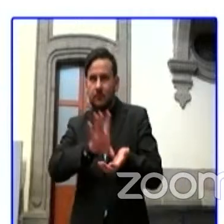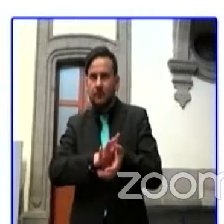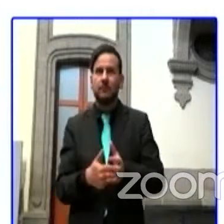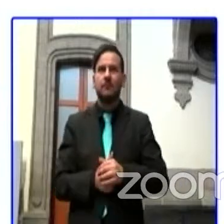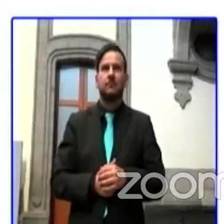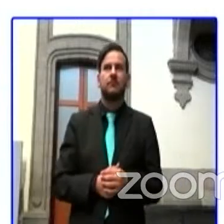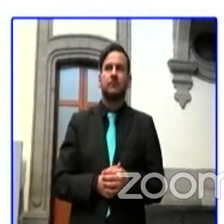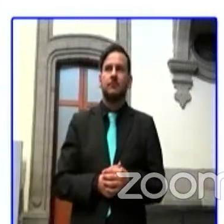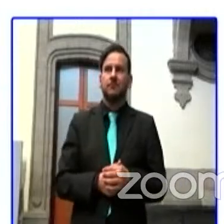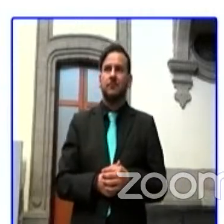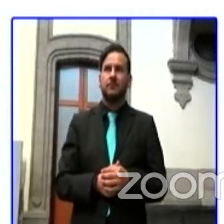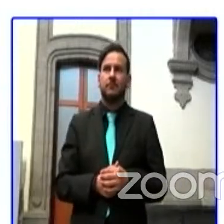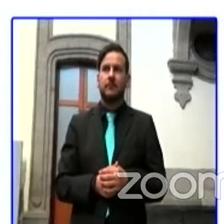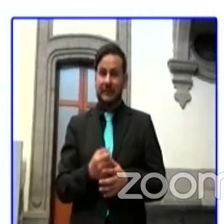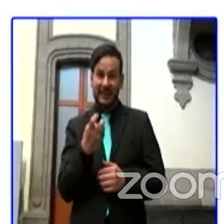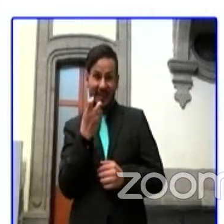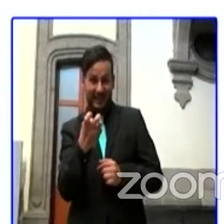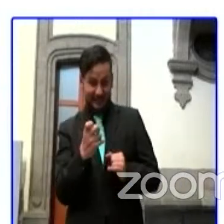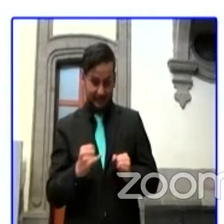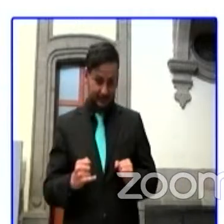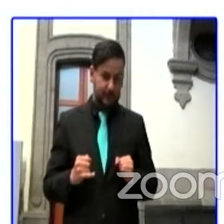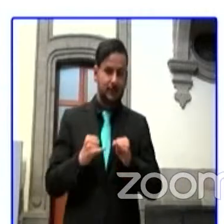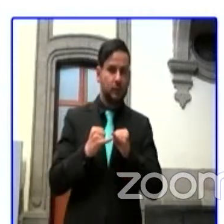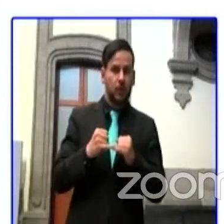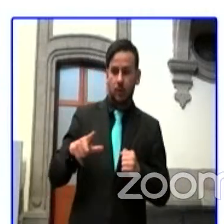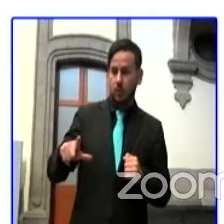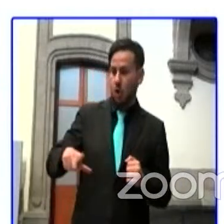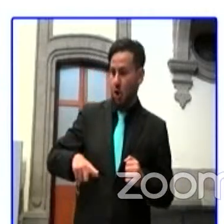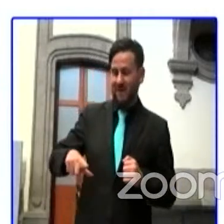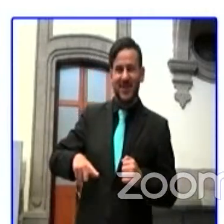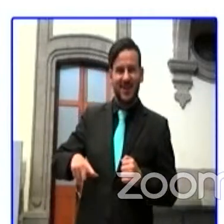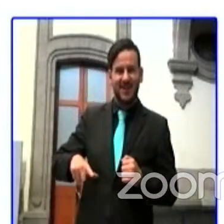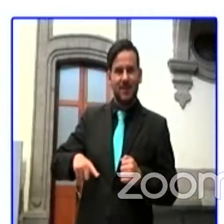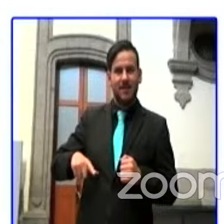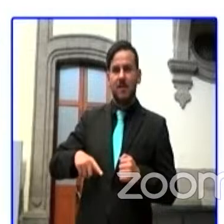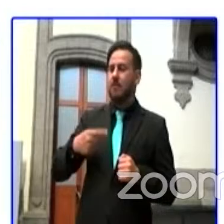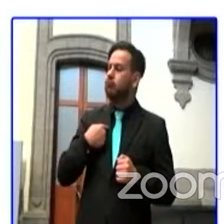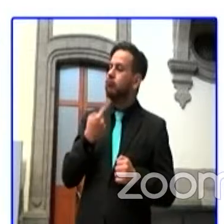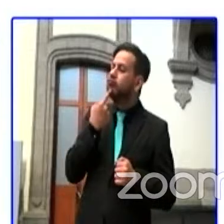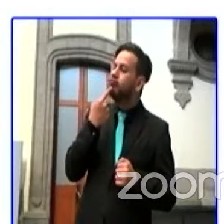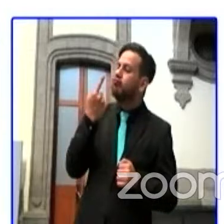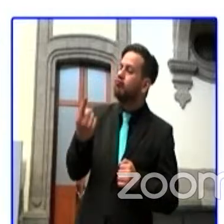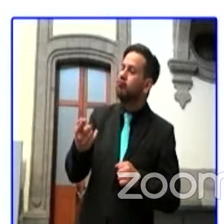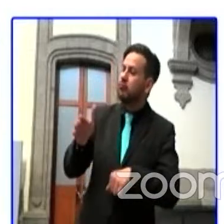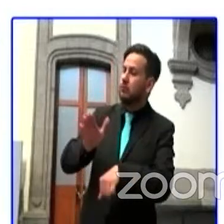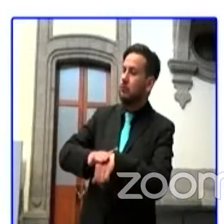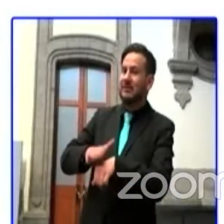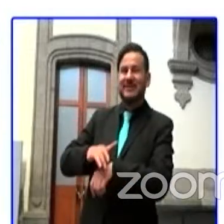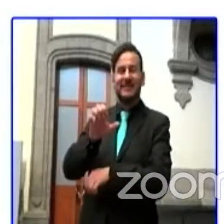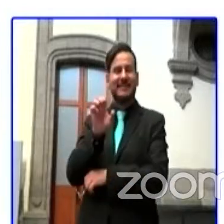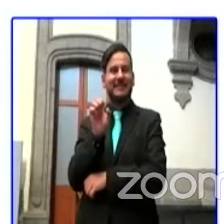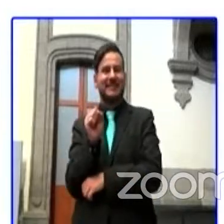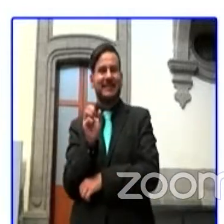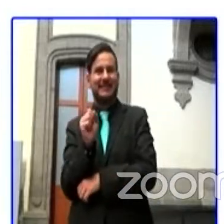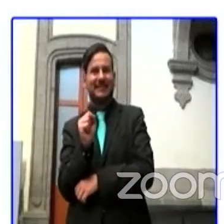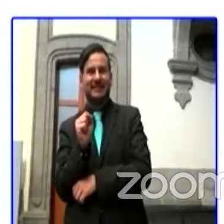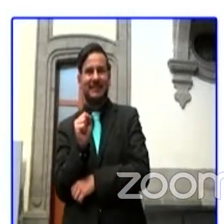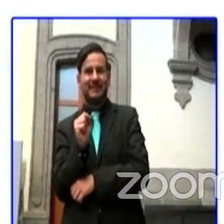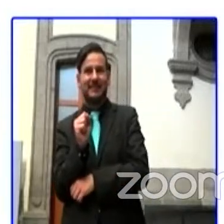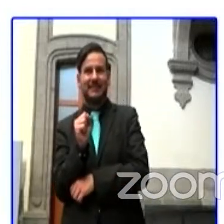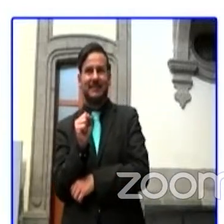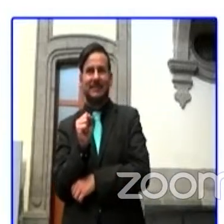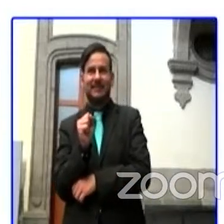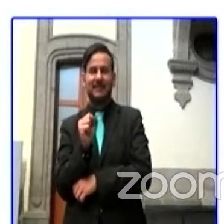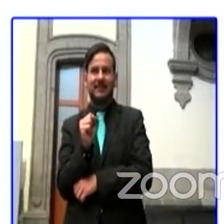Discapacidad. Y dijo, esta instancia del gobierno del estado le va a decir a las más de 60 de...